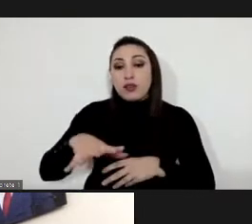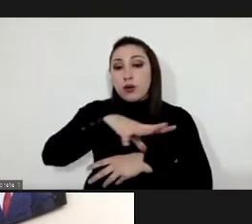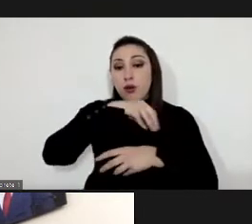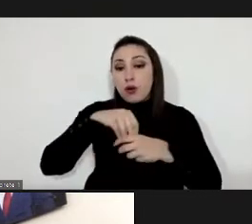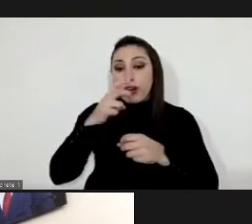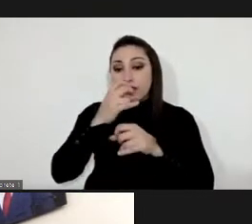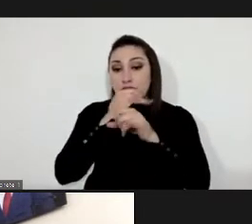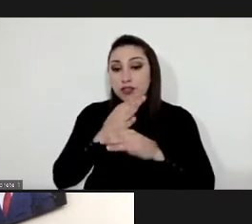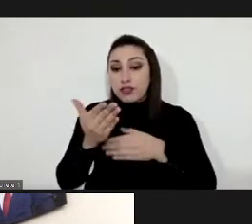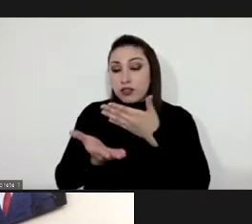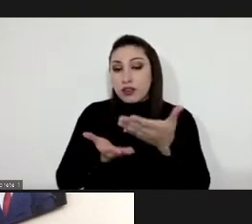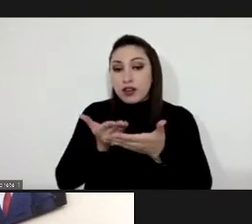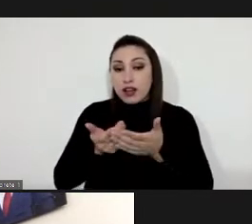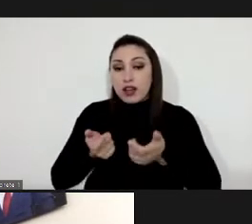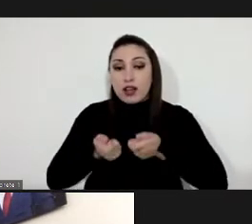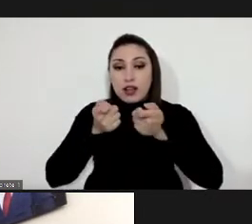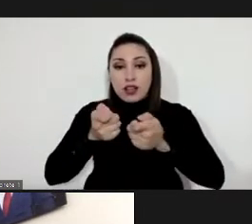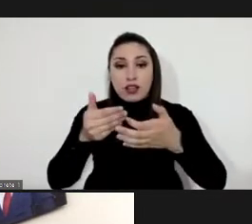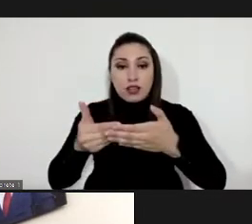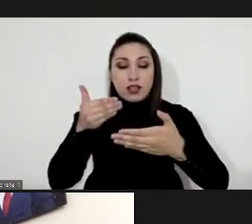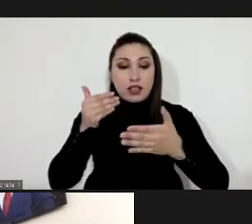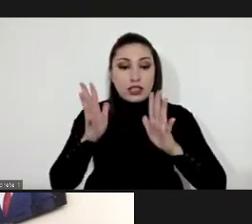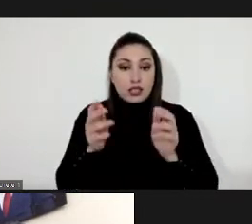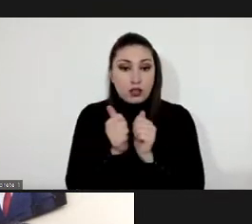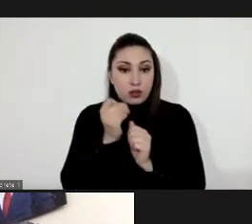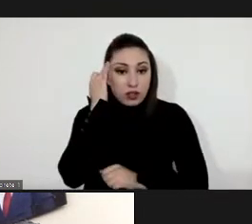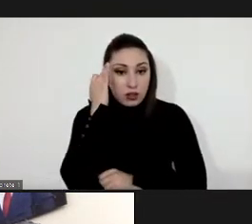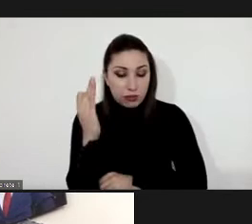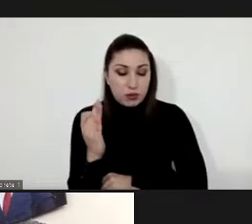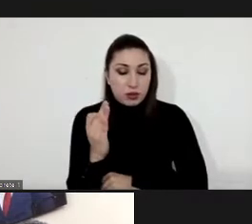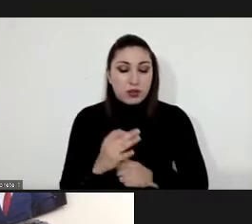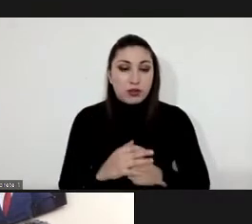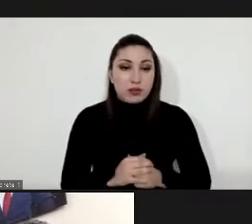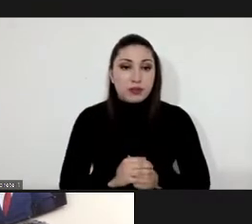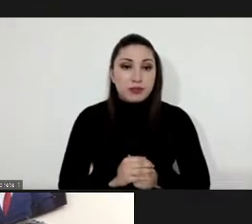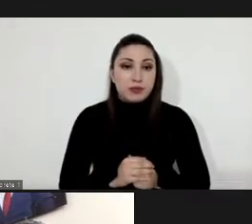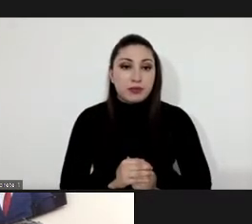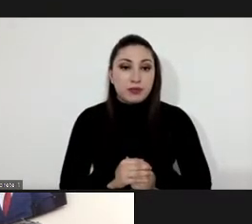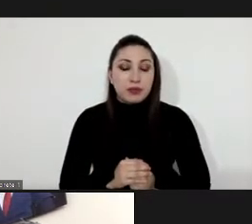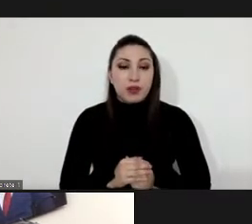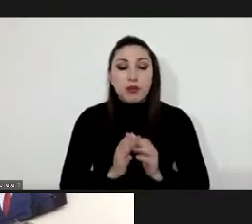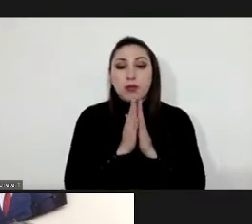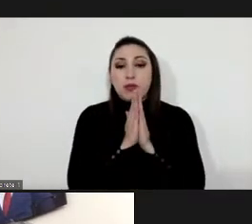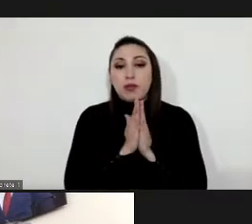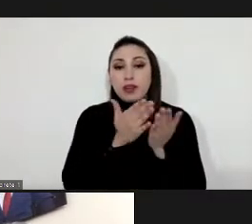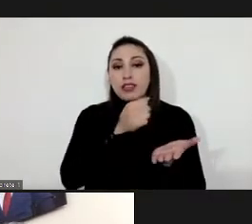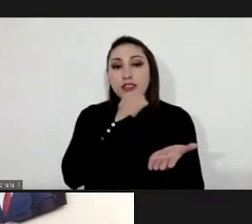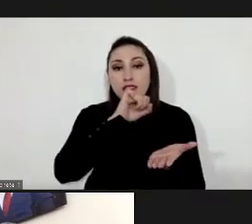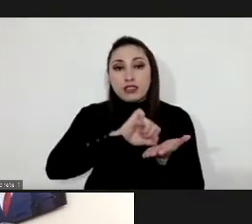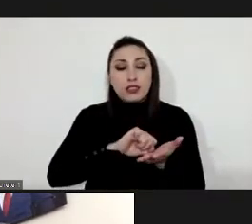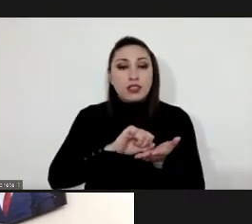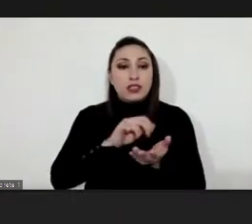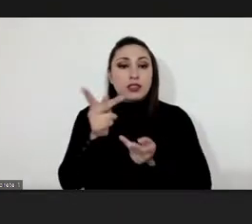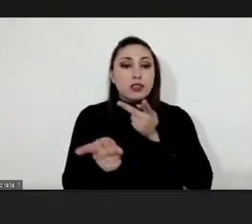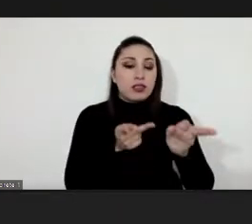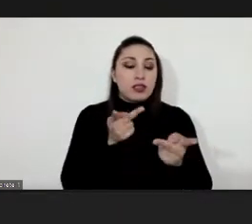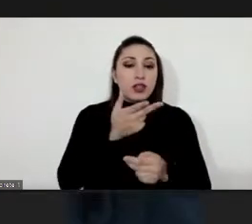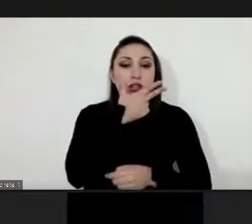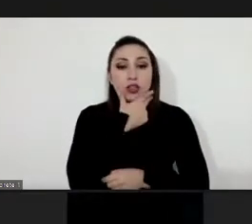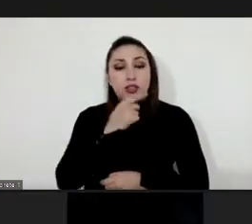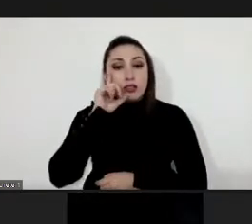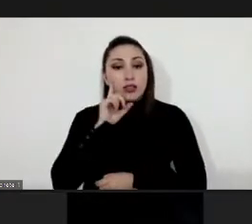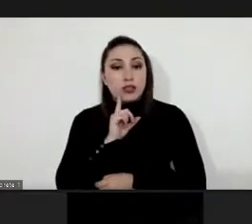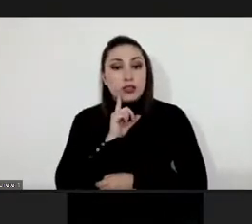del conocimiento de las diputadas y diputados integrantes, pido a la Secretaría les consulte en votación nominal si